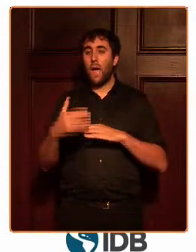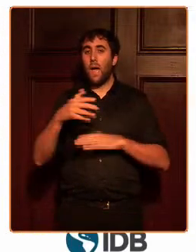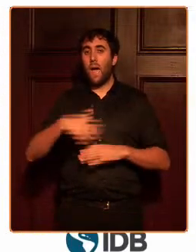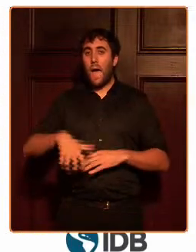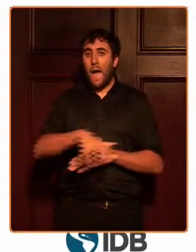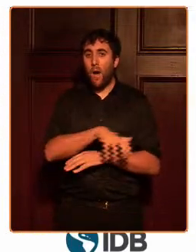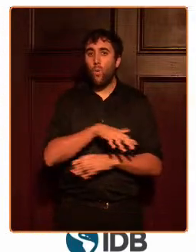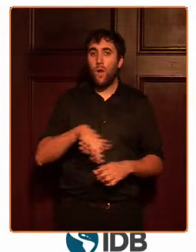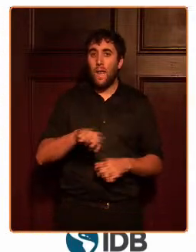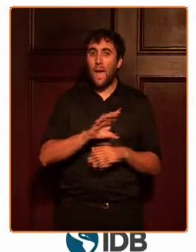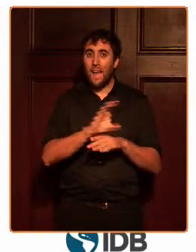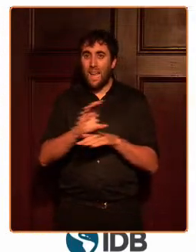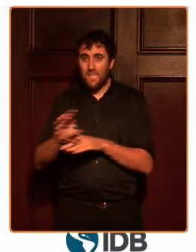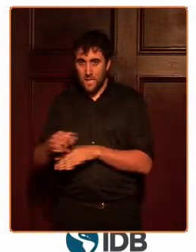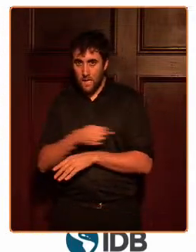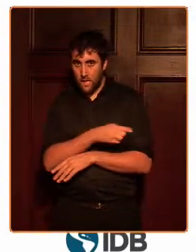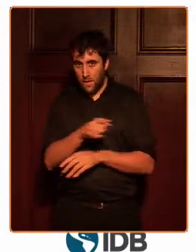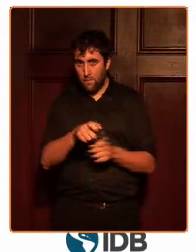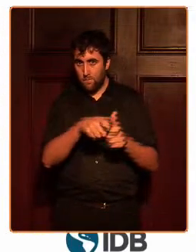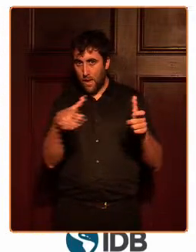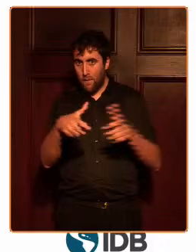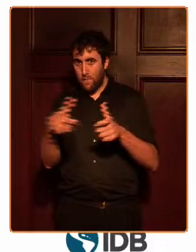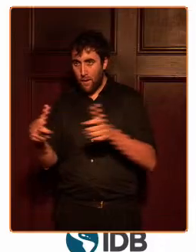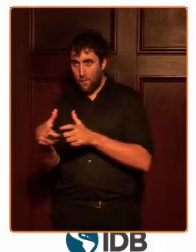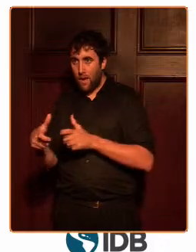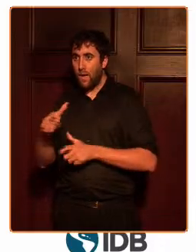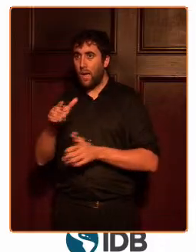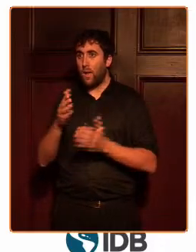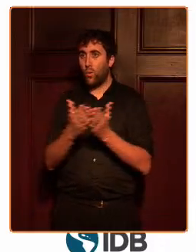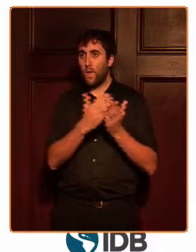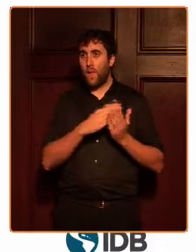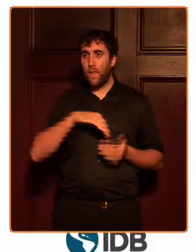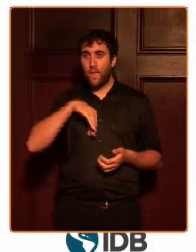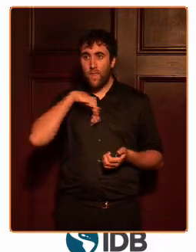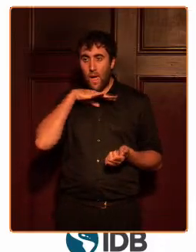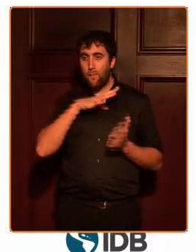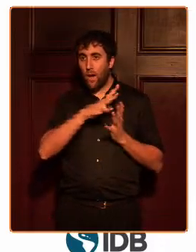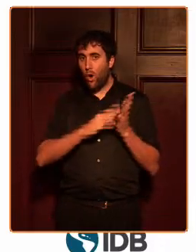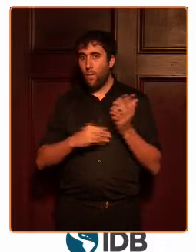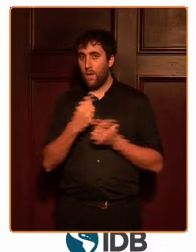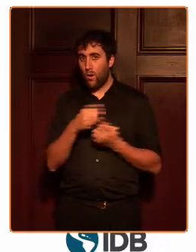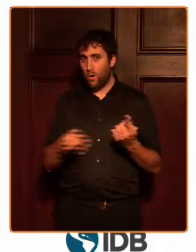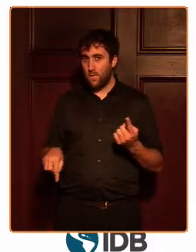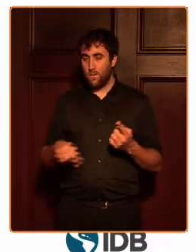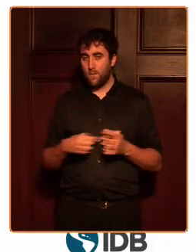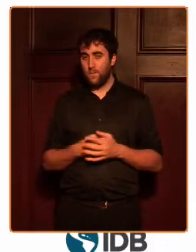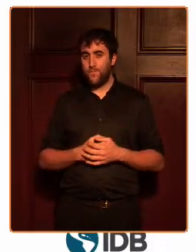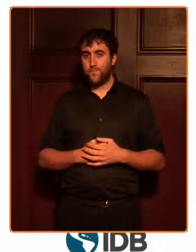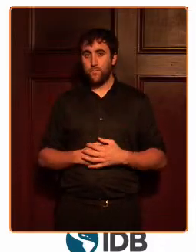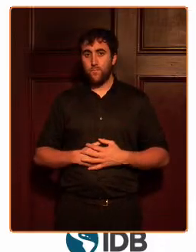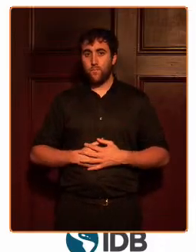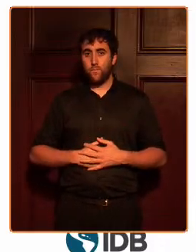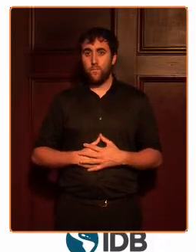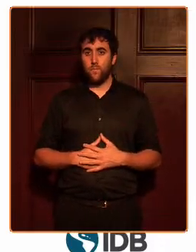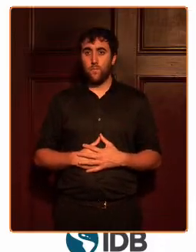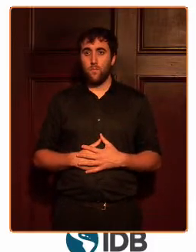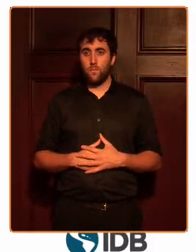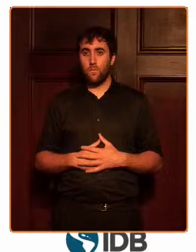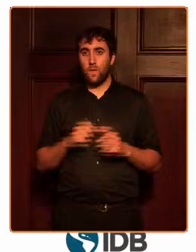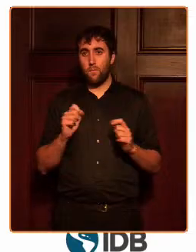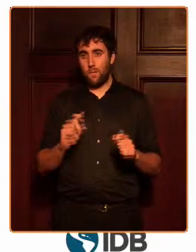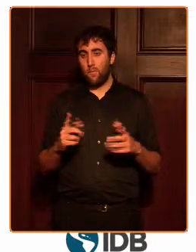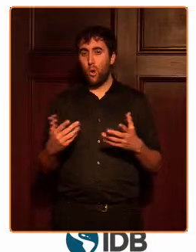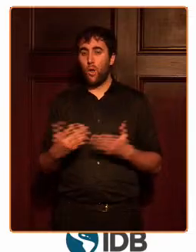si ha aumentado o no el porcentaje de estudiantes que hacen trampas o que copian en